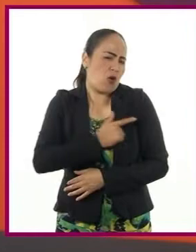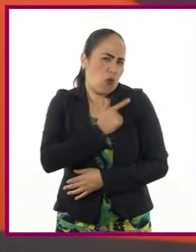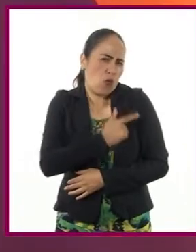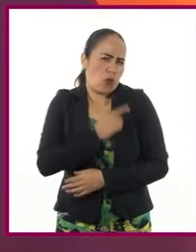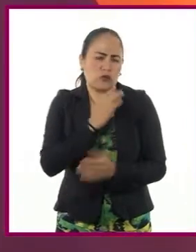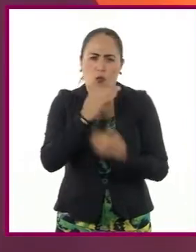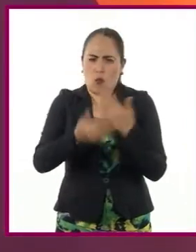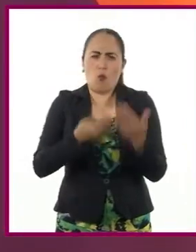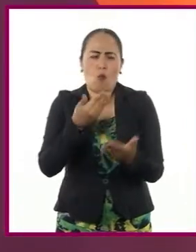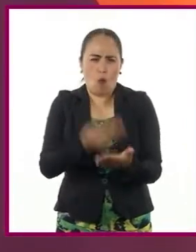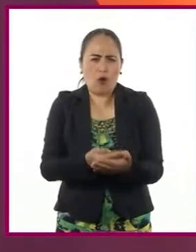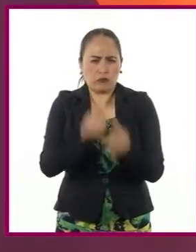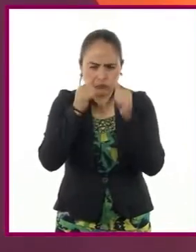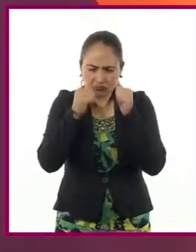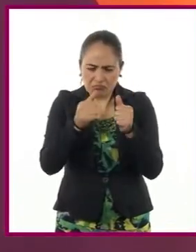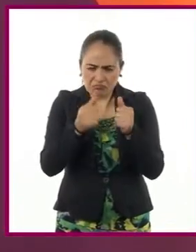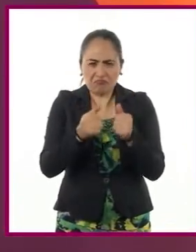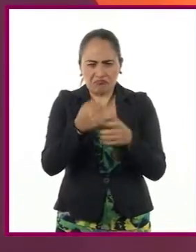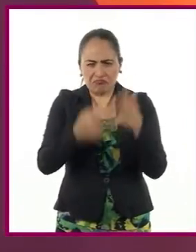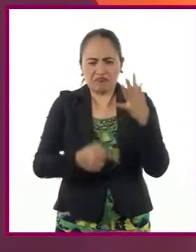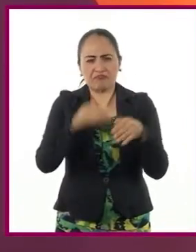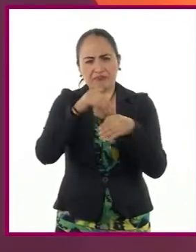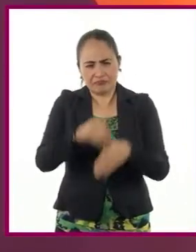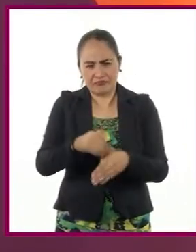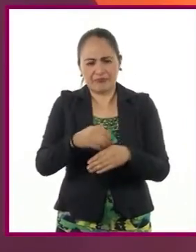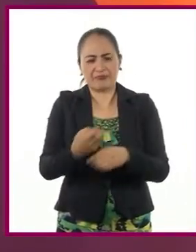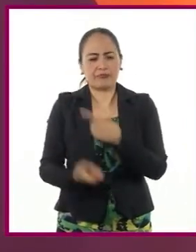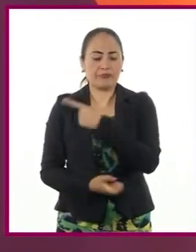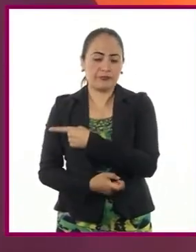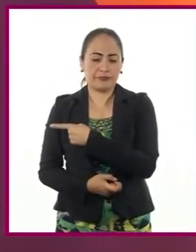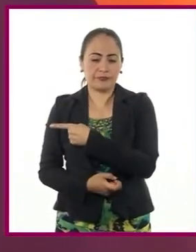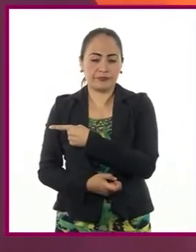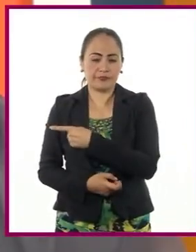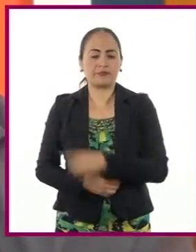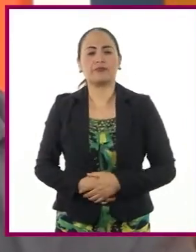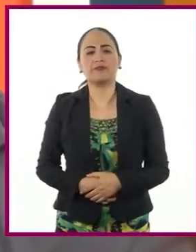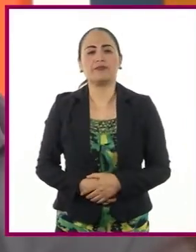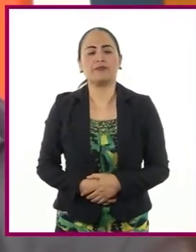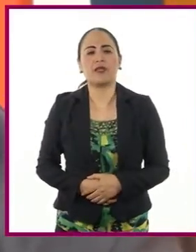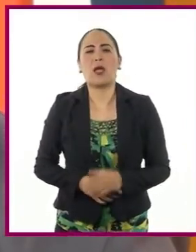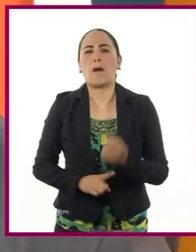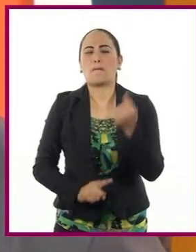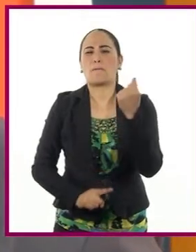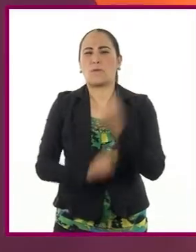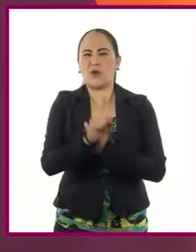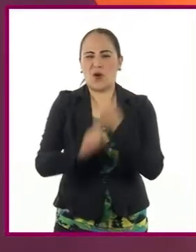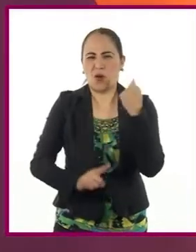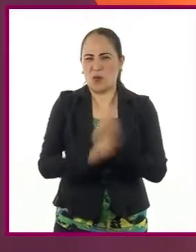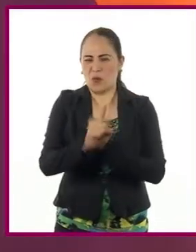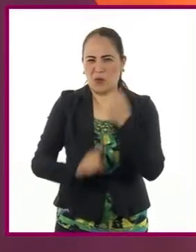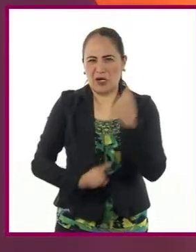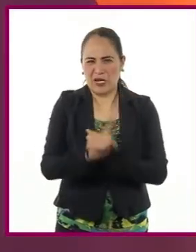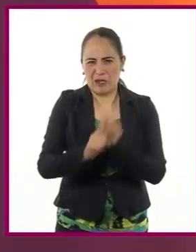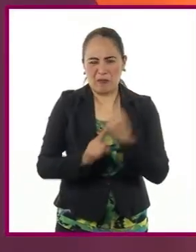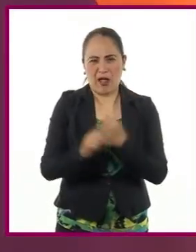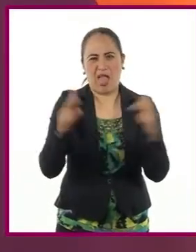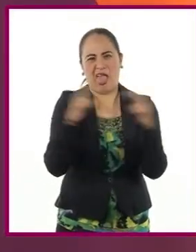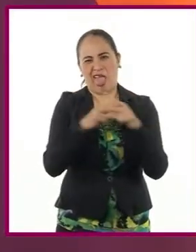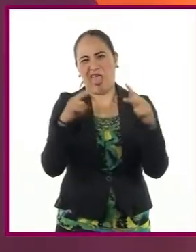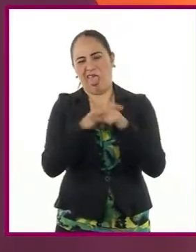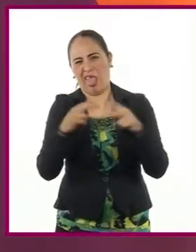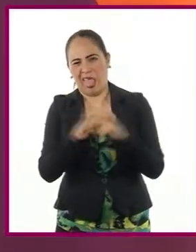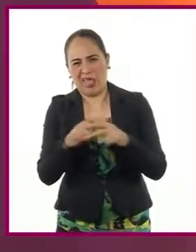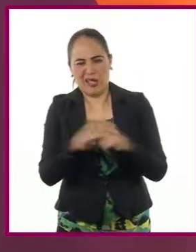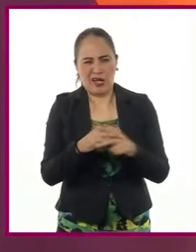propuesta. Ahí entramos a la etapa de negociación. Un conflicto se genera principalmente porque ambas partes sienten que